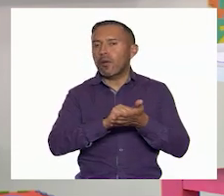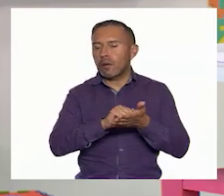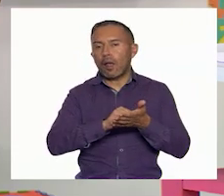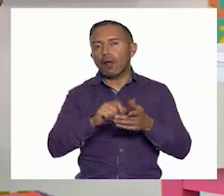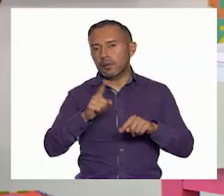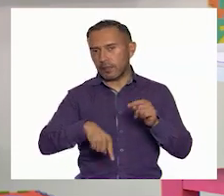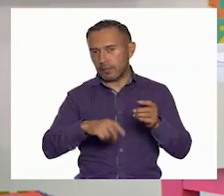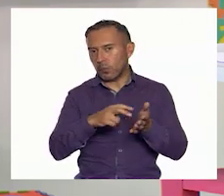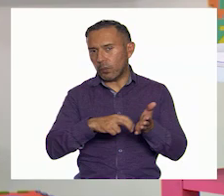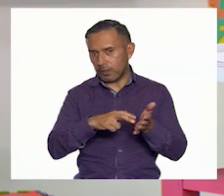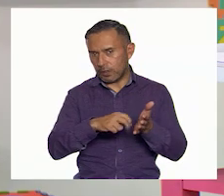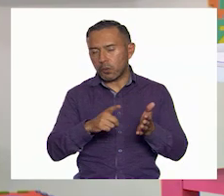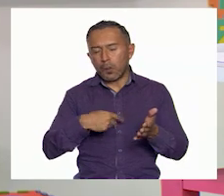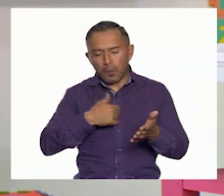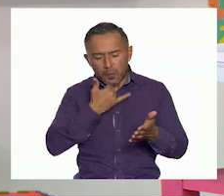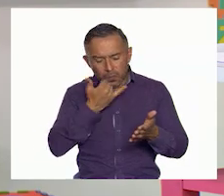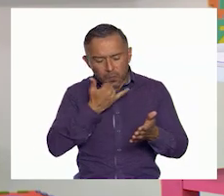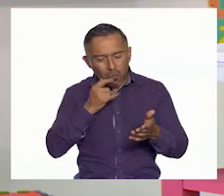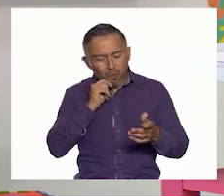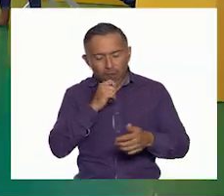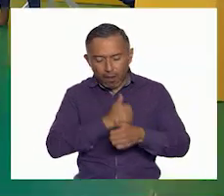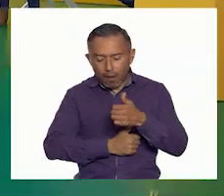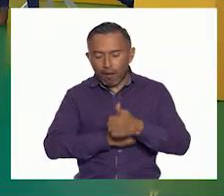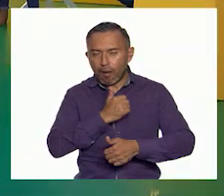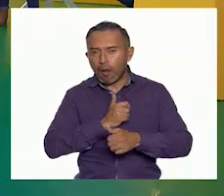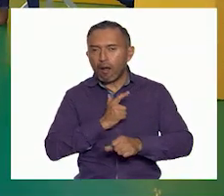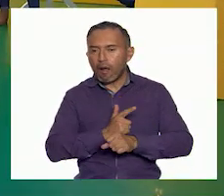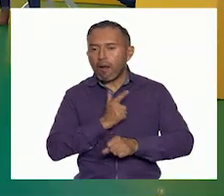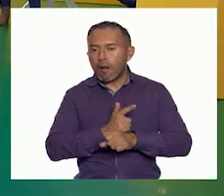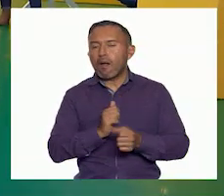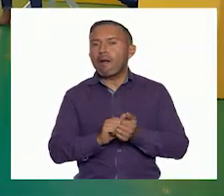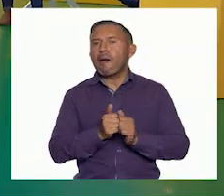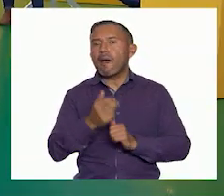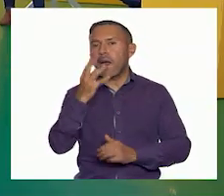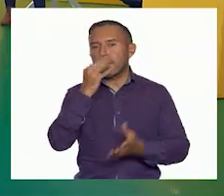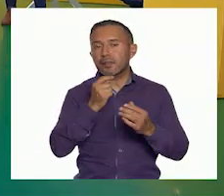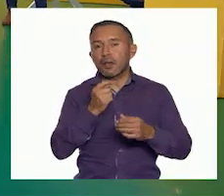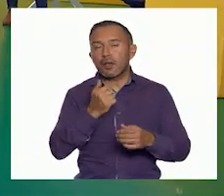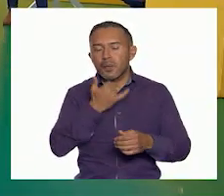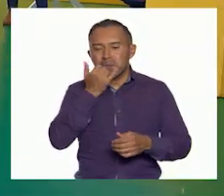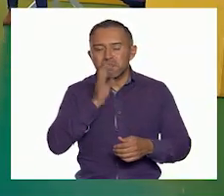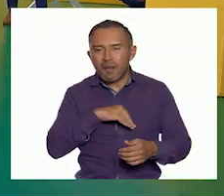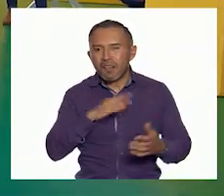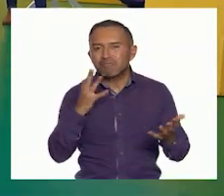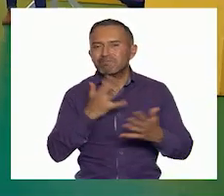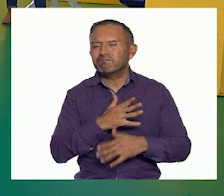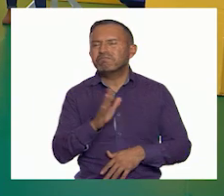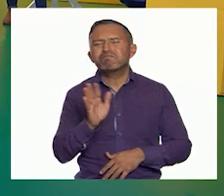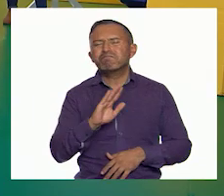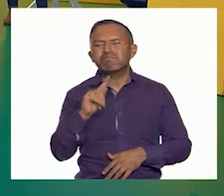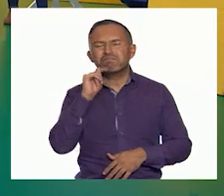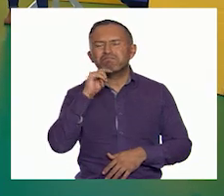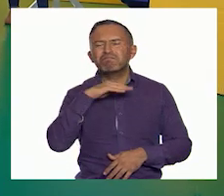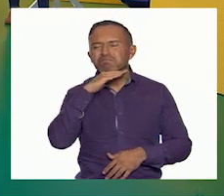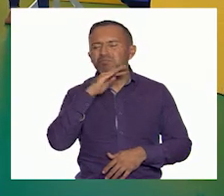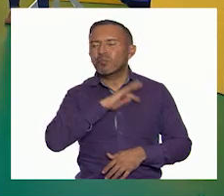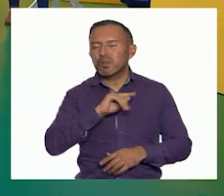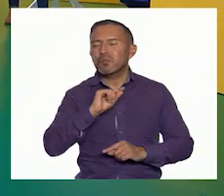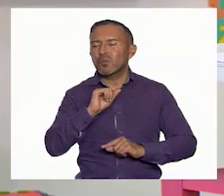del error nosotros vamos aprendiendo. No está mal que te equivoques, es algo que forma parte de nuestros procesos de